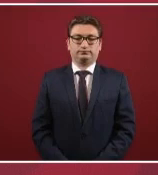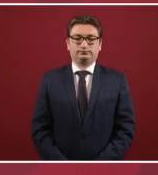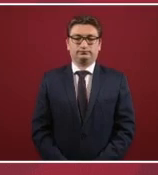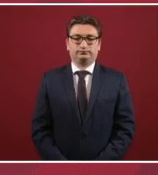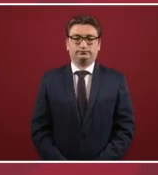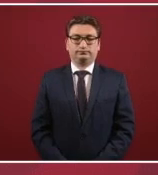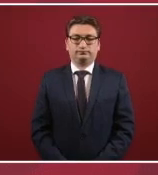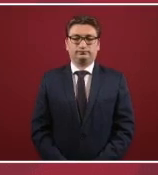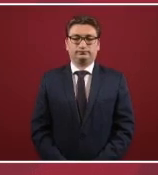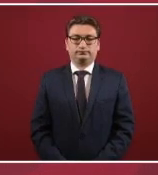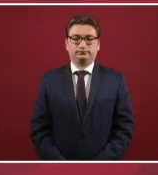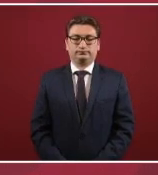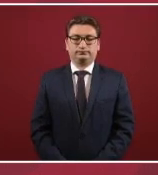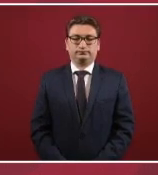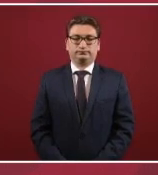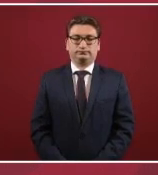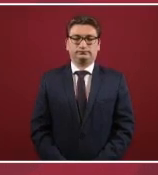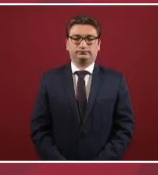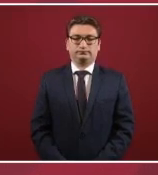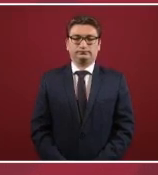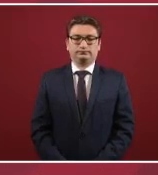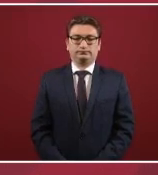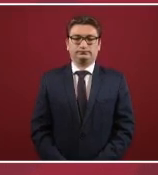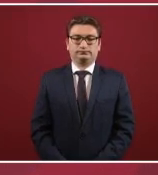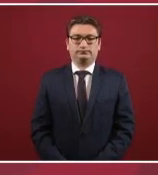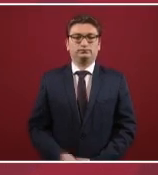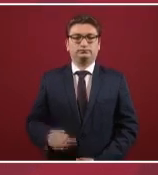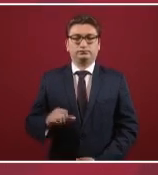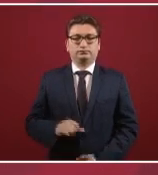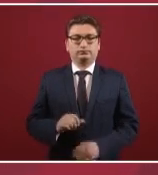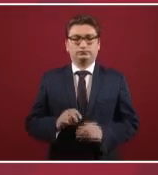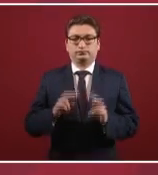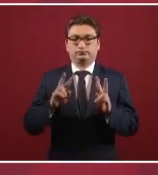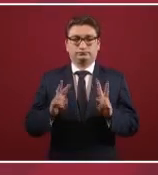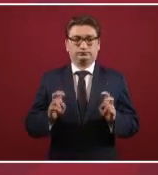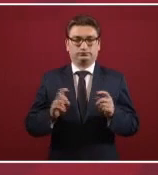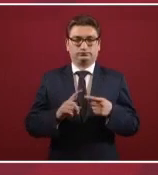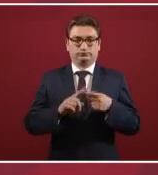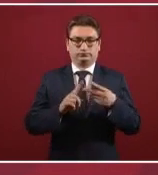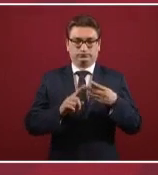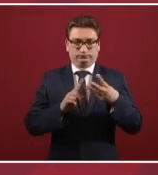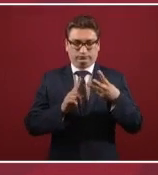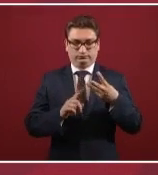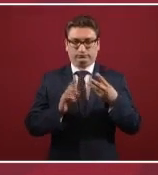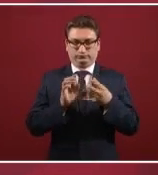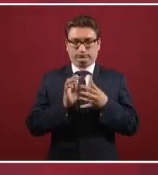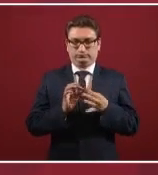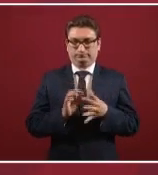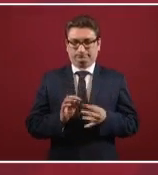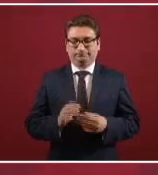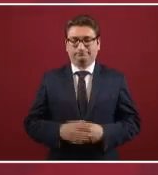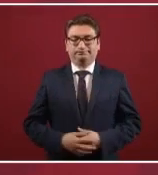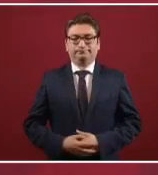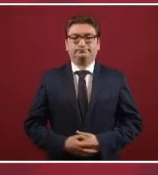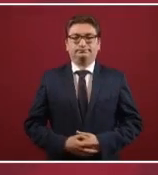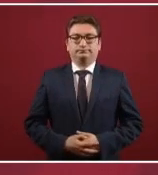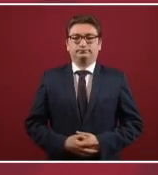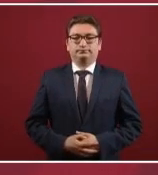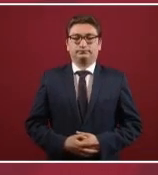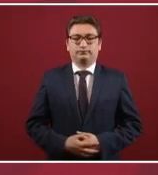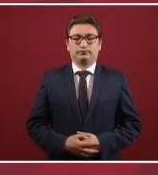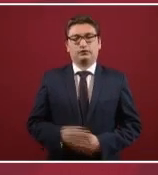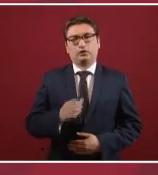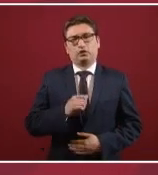el día de hoy vamos a tratar tres temas hay otros